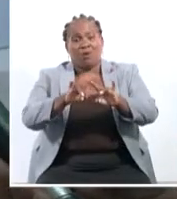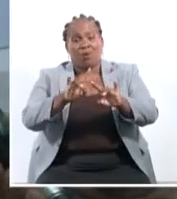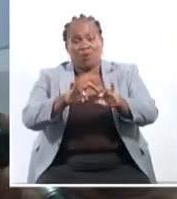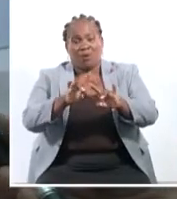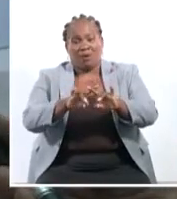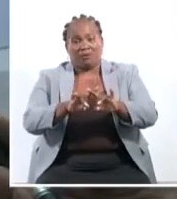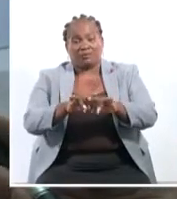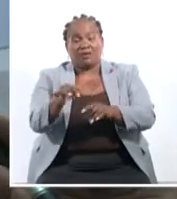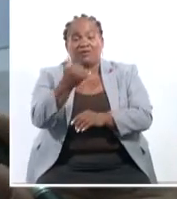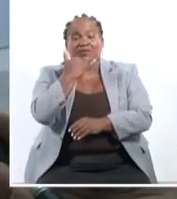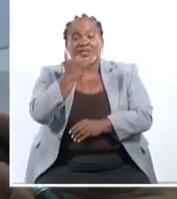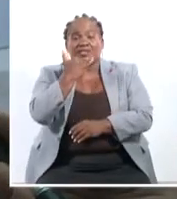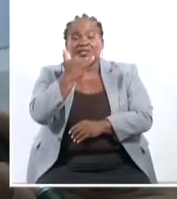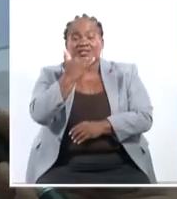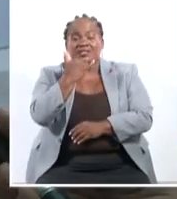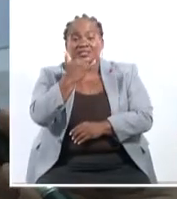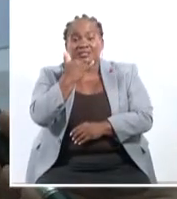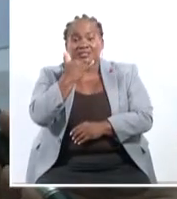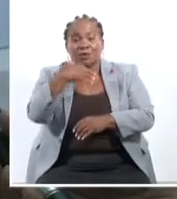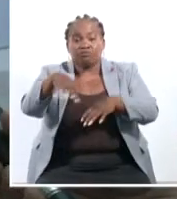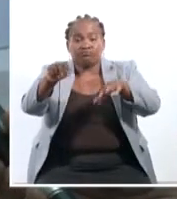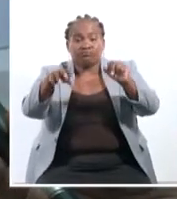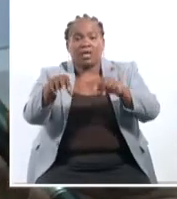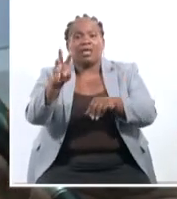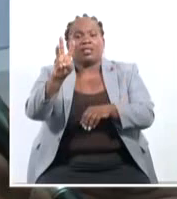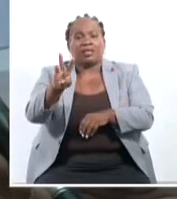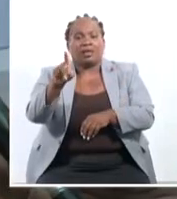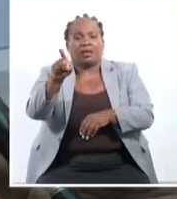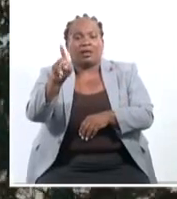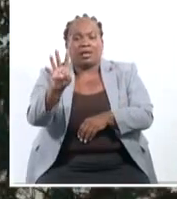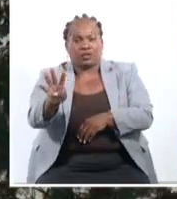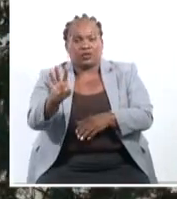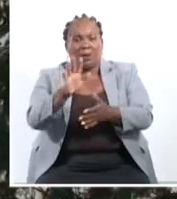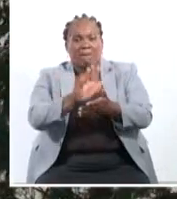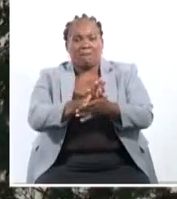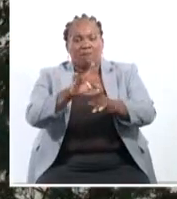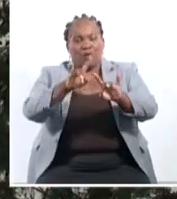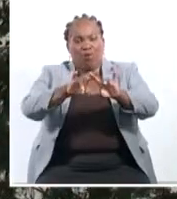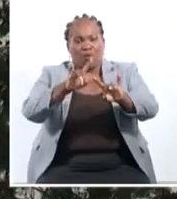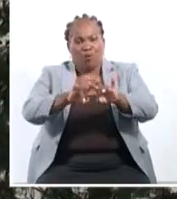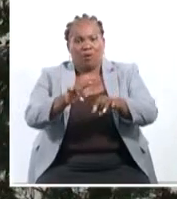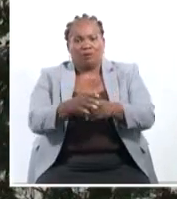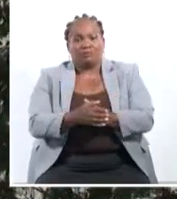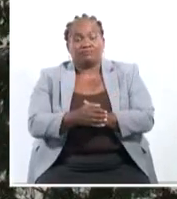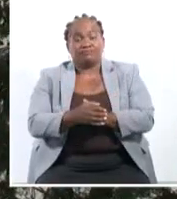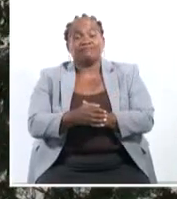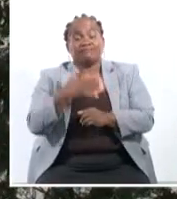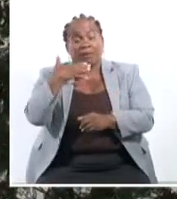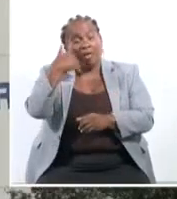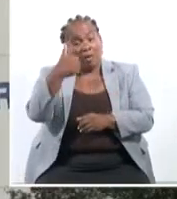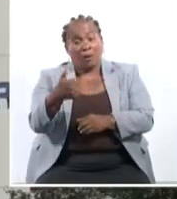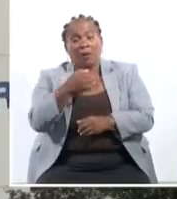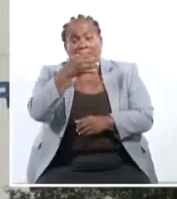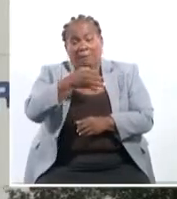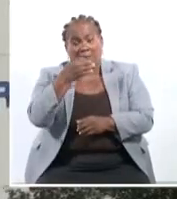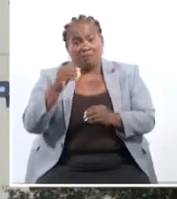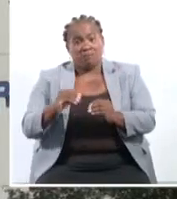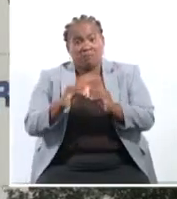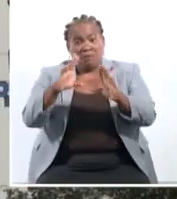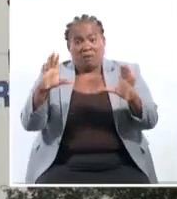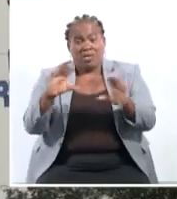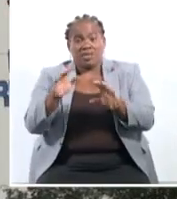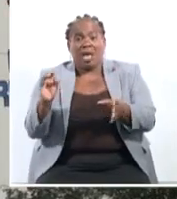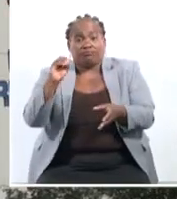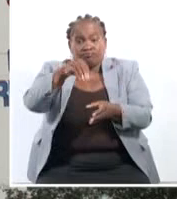estimando una afectación de en el orden de los 314 megawatts. De positivo decir que ya en horas de la mañana se nos incorporó al